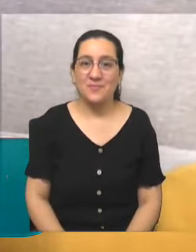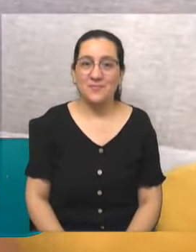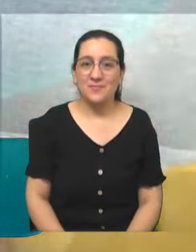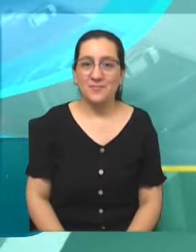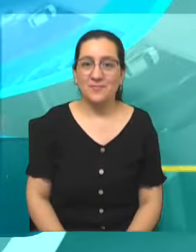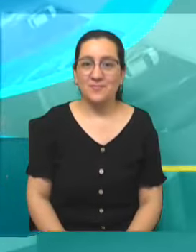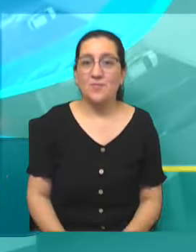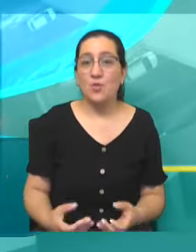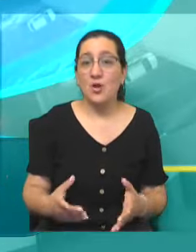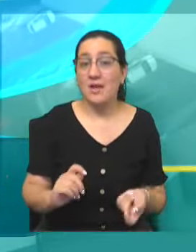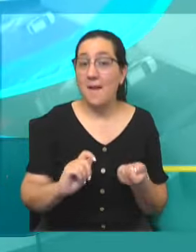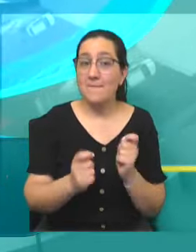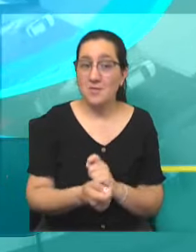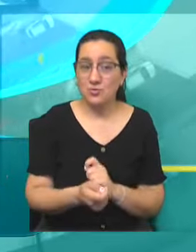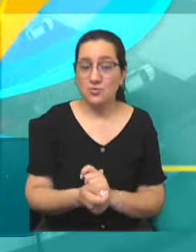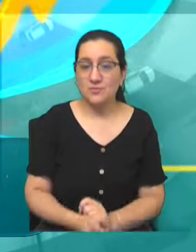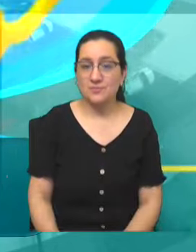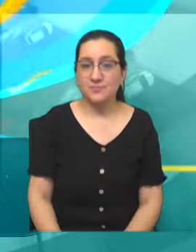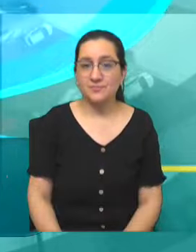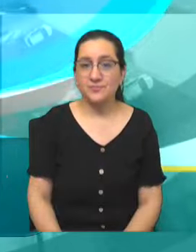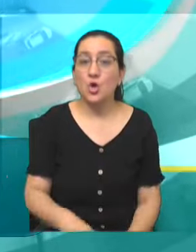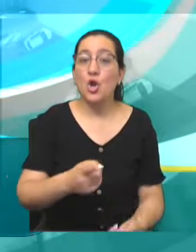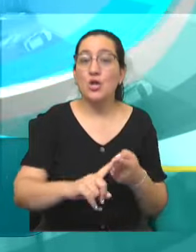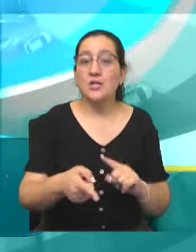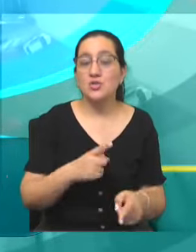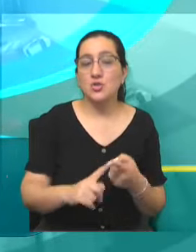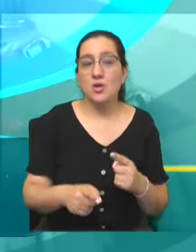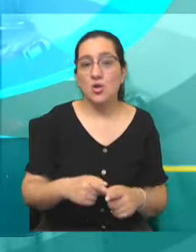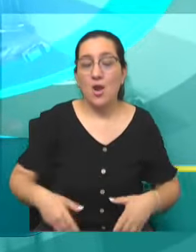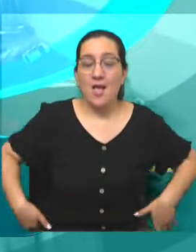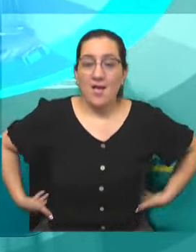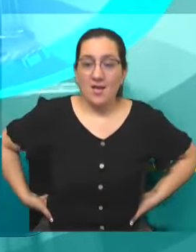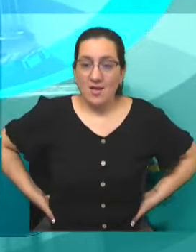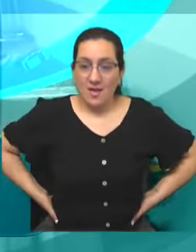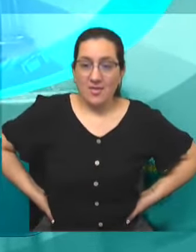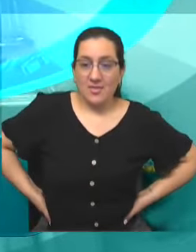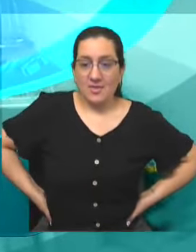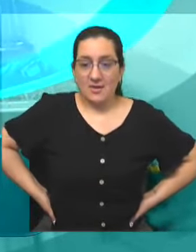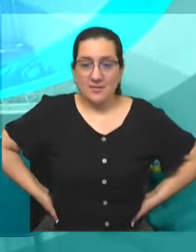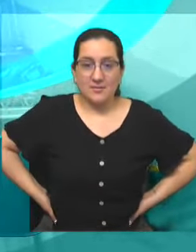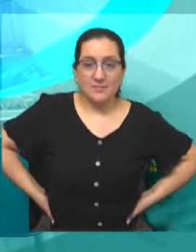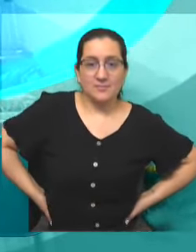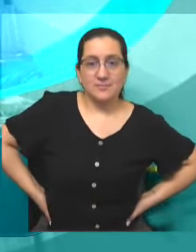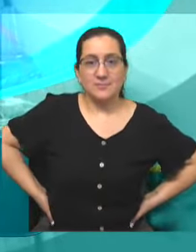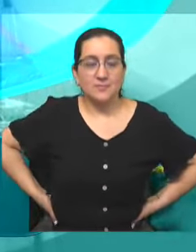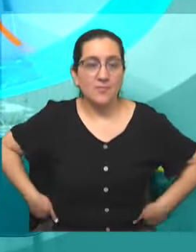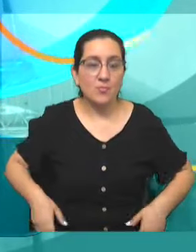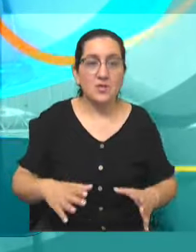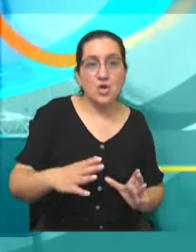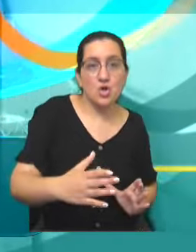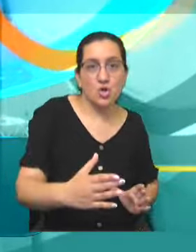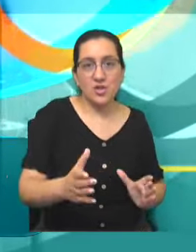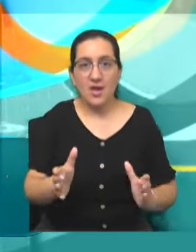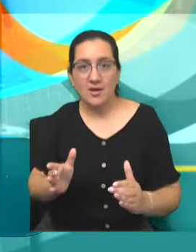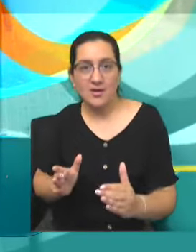bien, si quieren ya pasamos a otro. Todo lo que tiene que ver con movilidad de la cadera. Bien, movilidad de la cadera puede ser movilidad rotacional, por ejemplo,